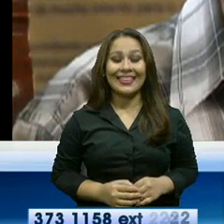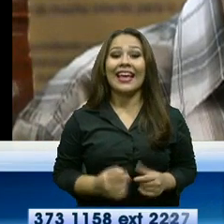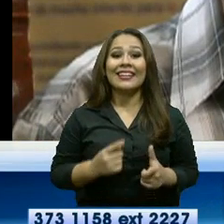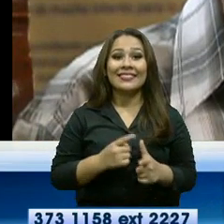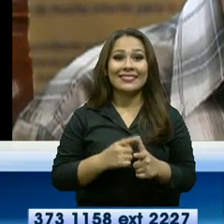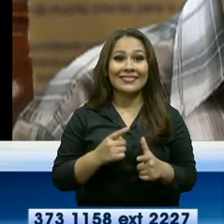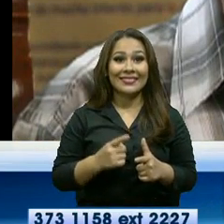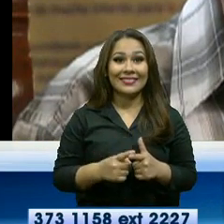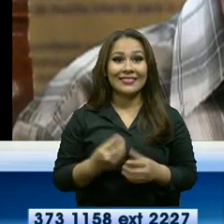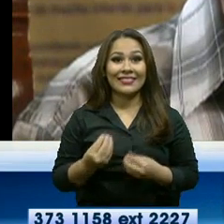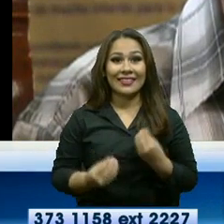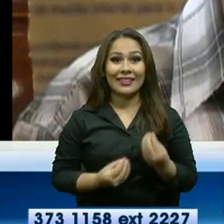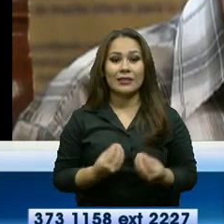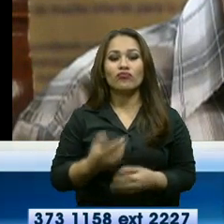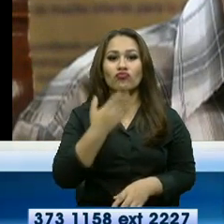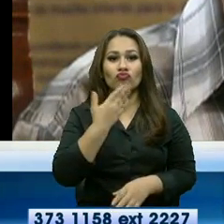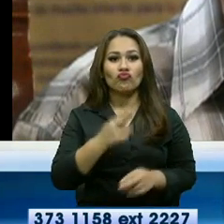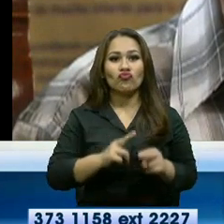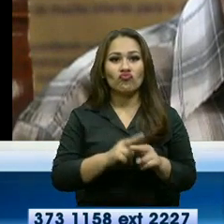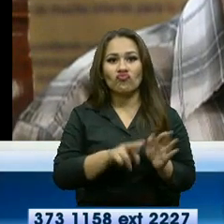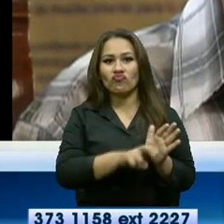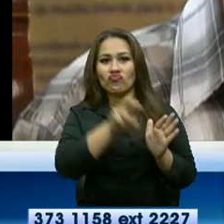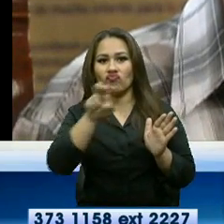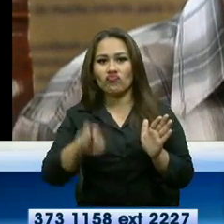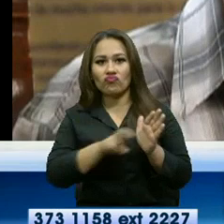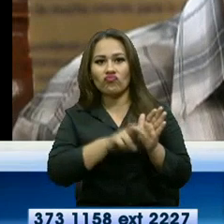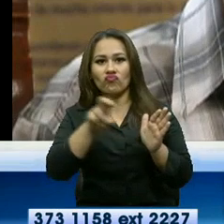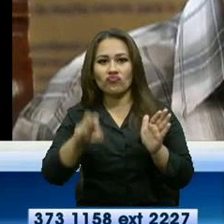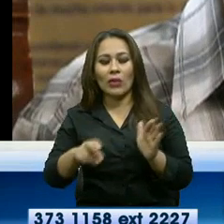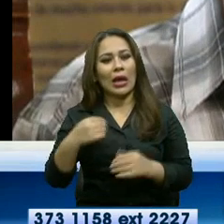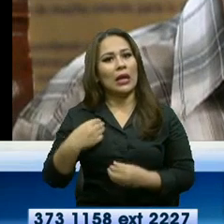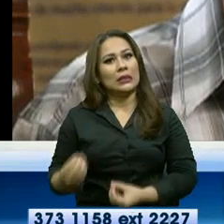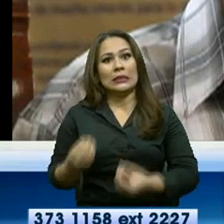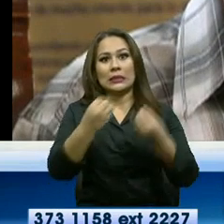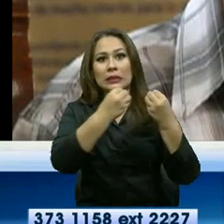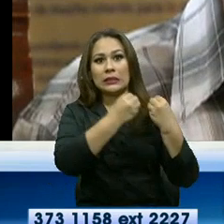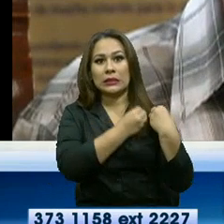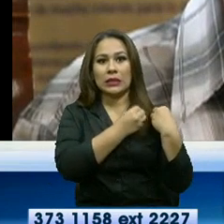Entonces, pues era un medio de transporte obligado. ¿Por qué? Porque era